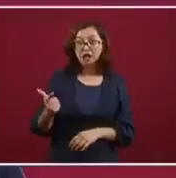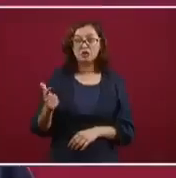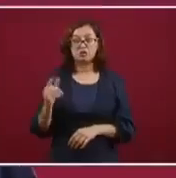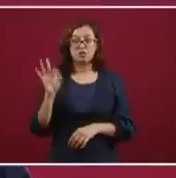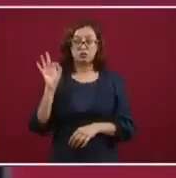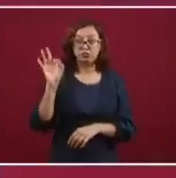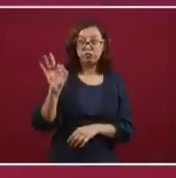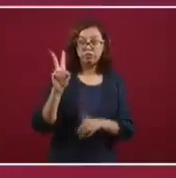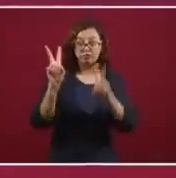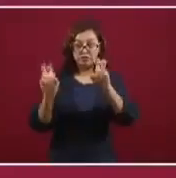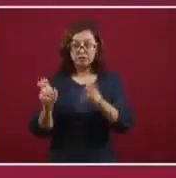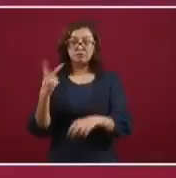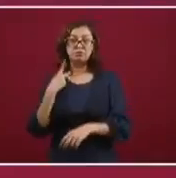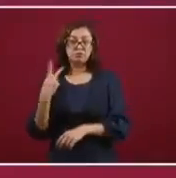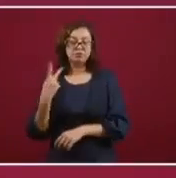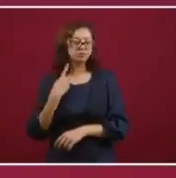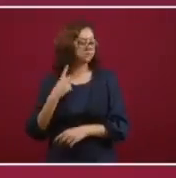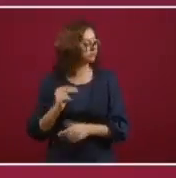El que